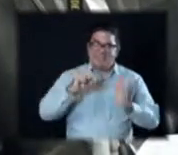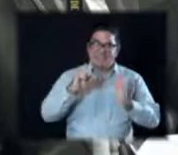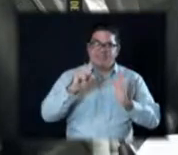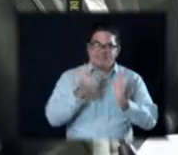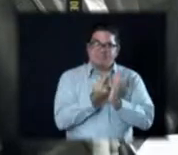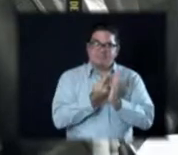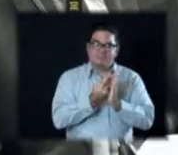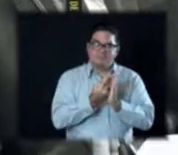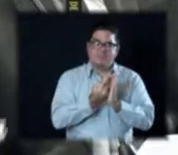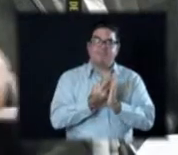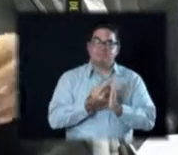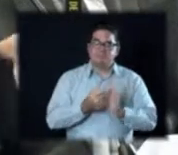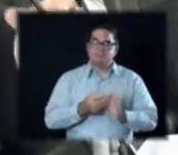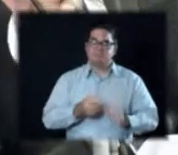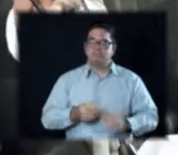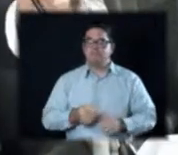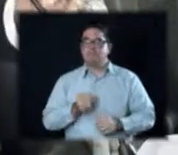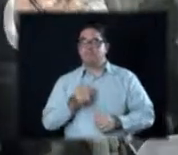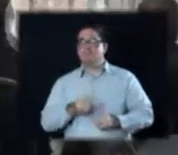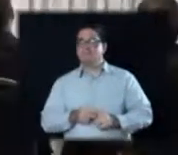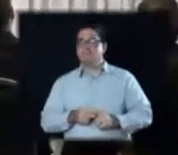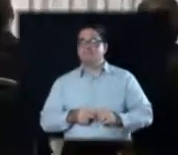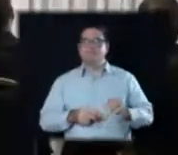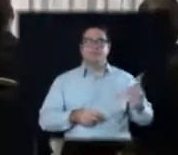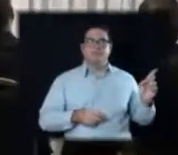aprobación entonces, sí.